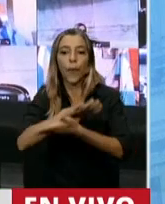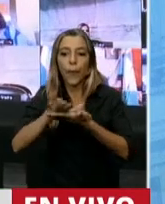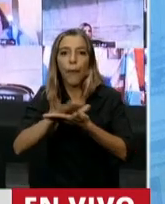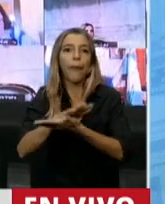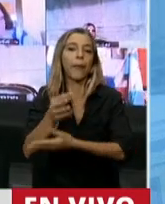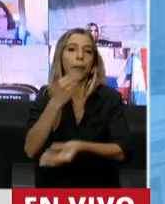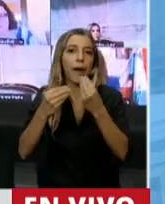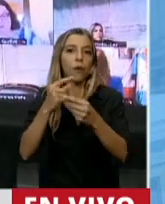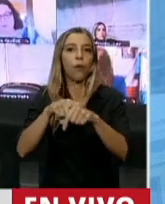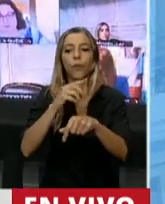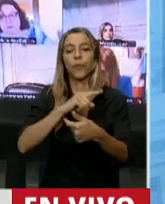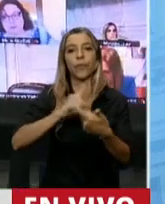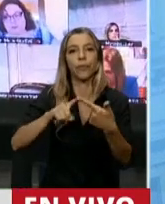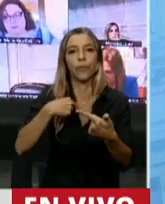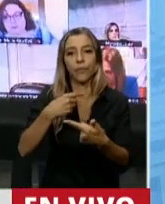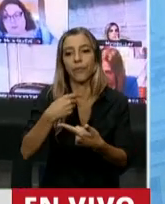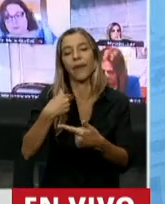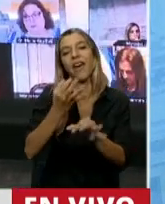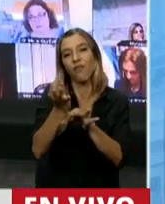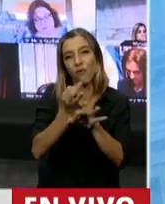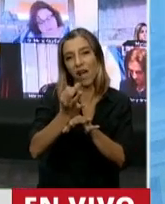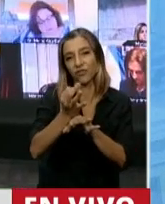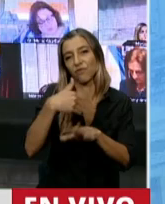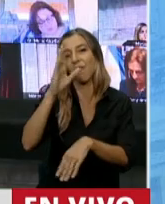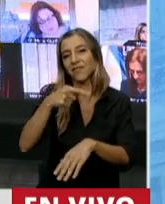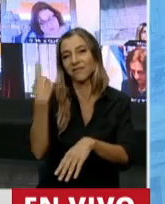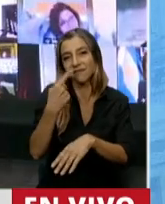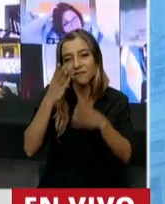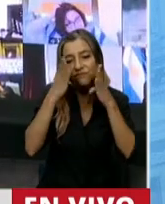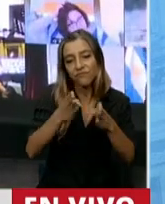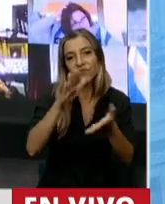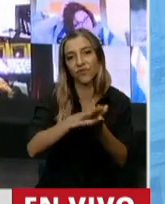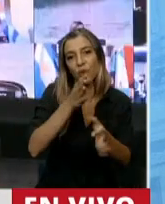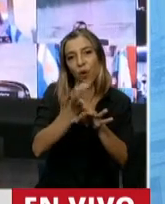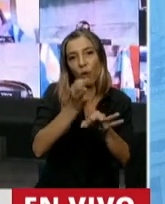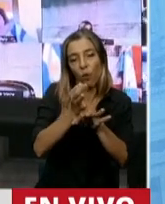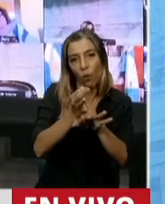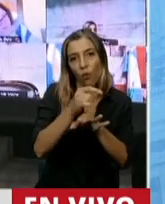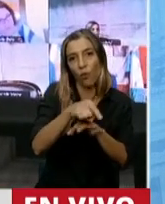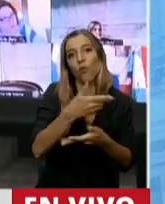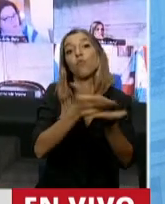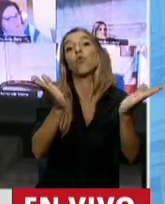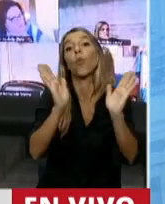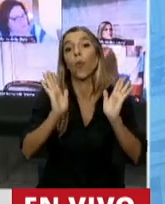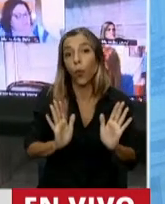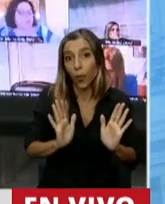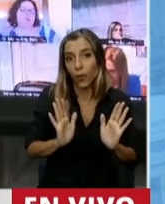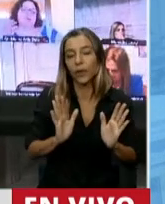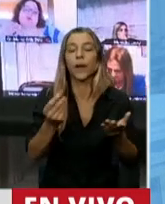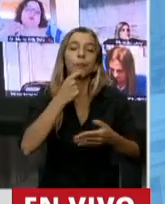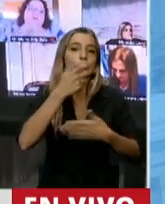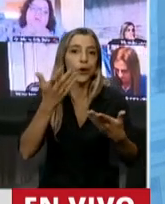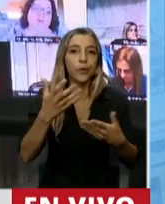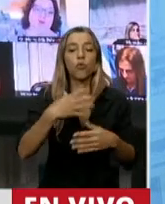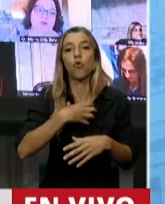aprovechar la educación que reciben, básicamente la educación pública. Esto habla de los gastos de un curso de